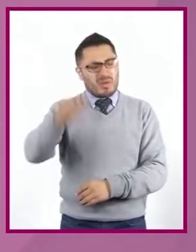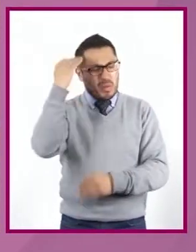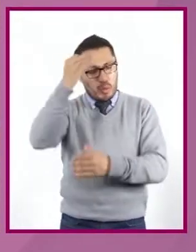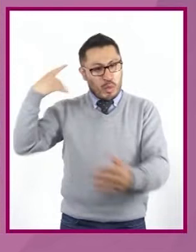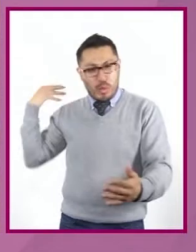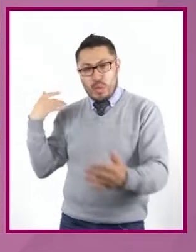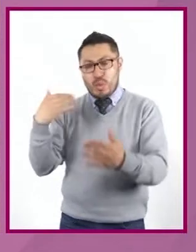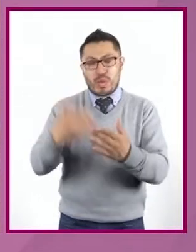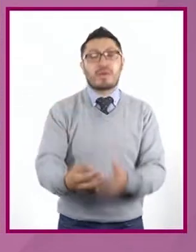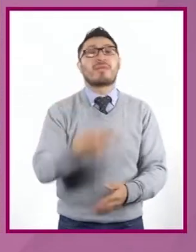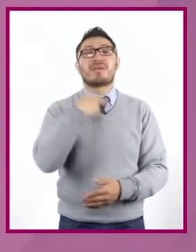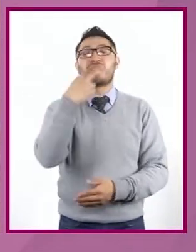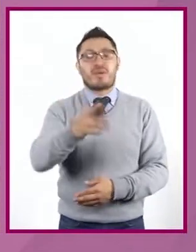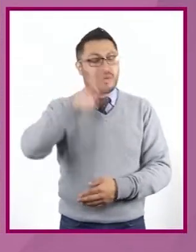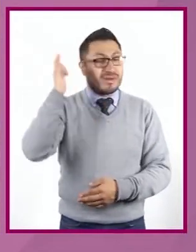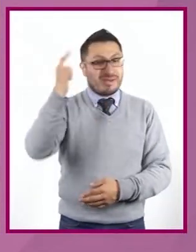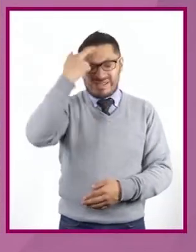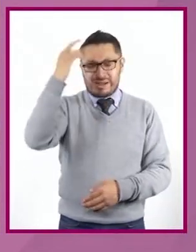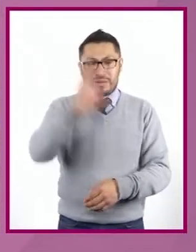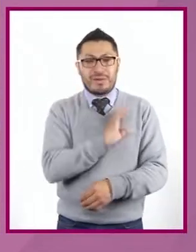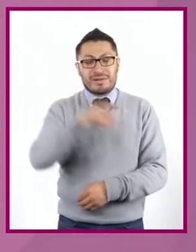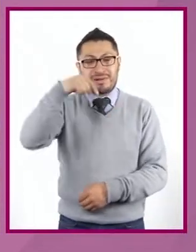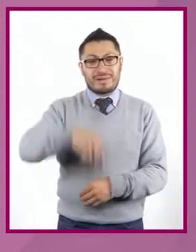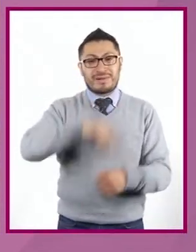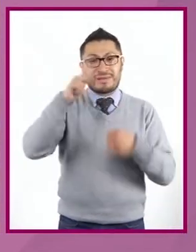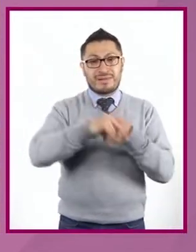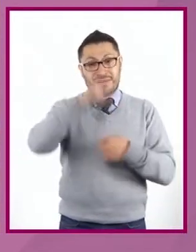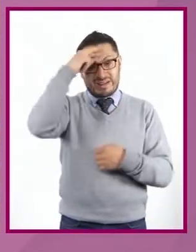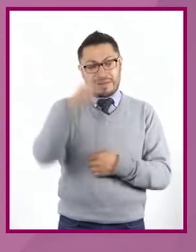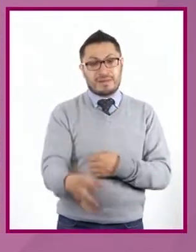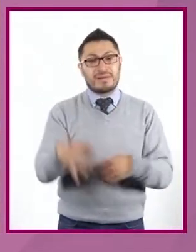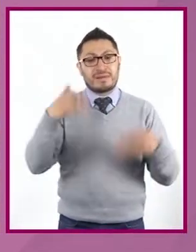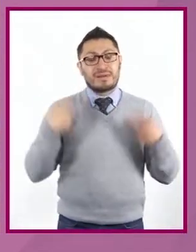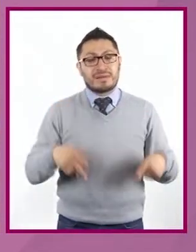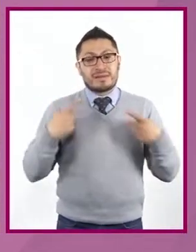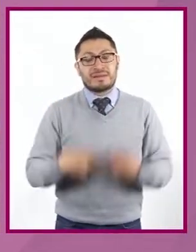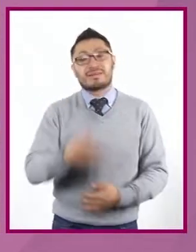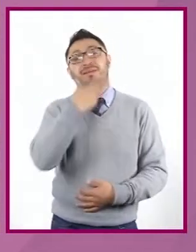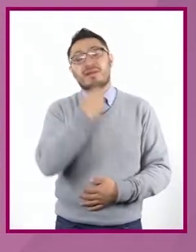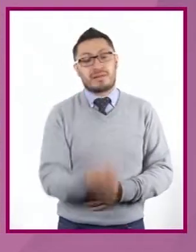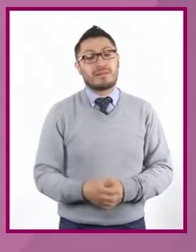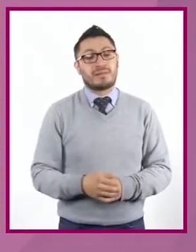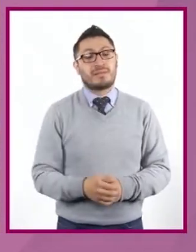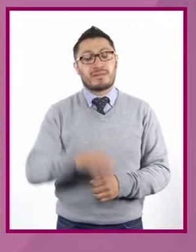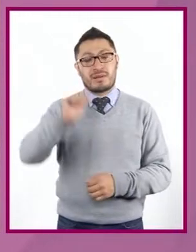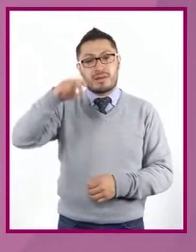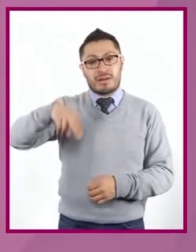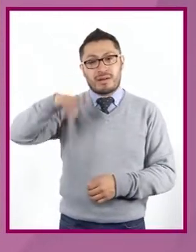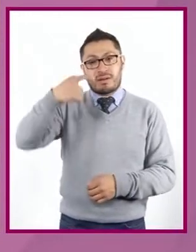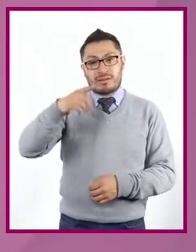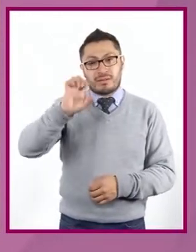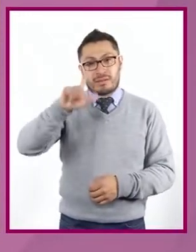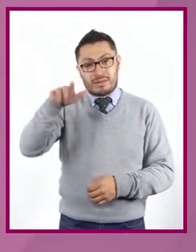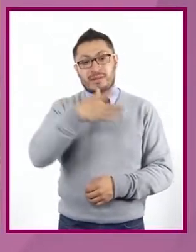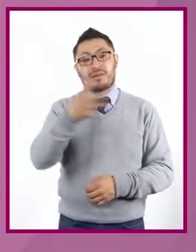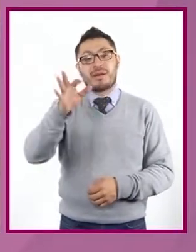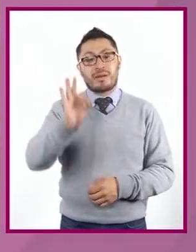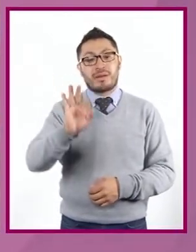de las voces más recordadas y queridas de México, el conductor y locutor Ángel Fernández.